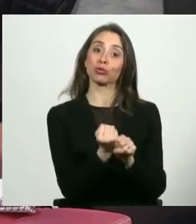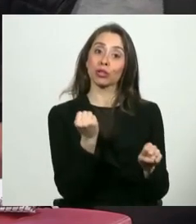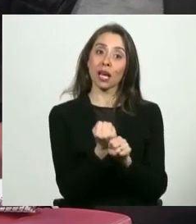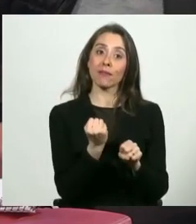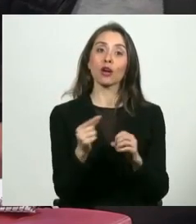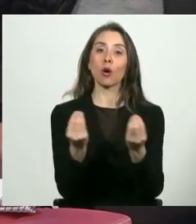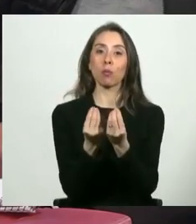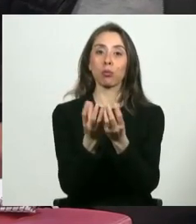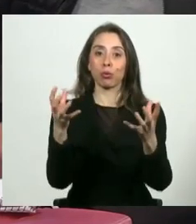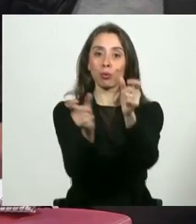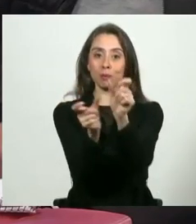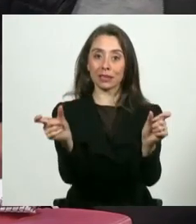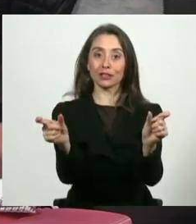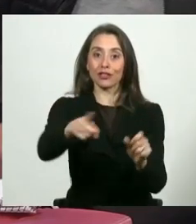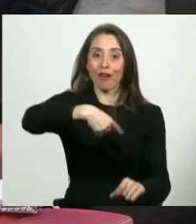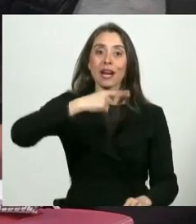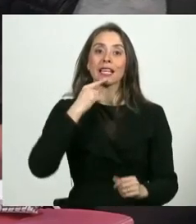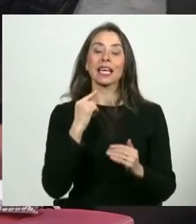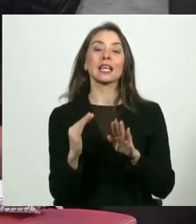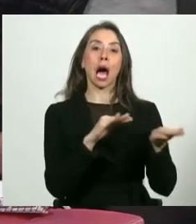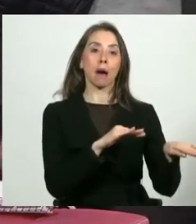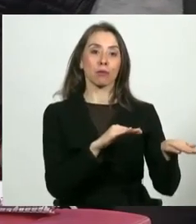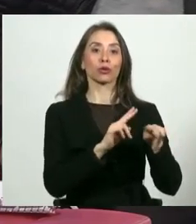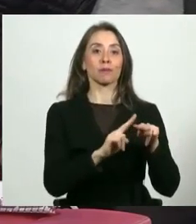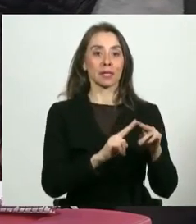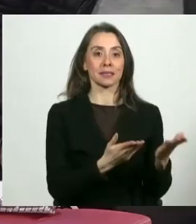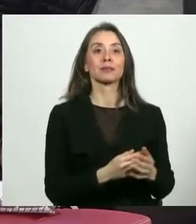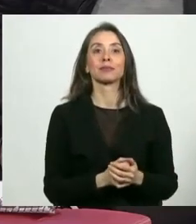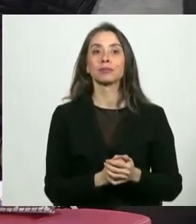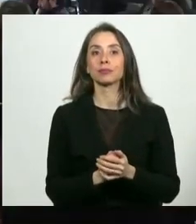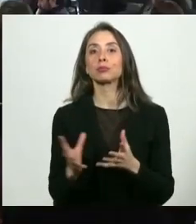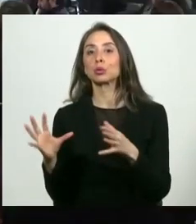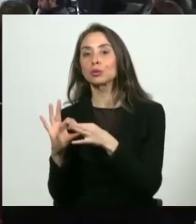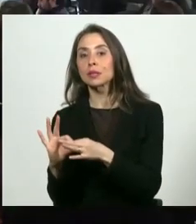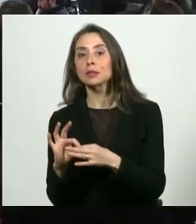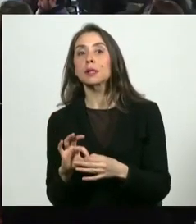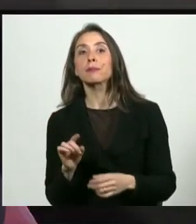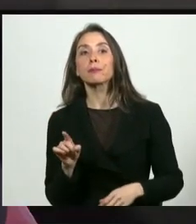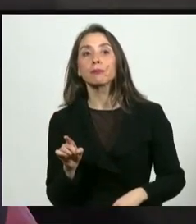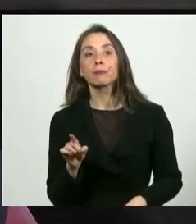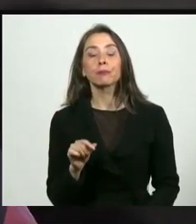aquí habemos hartos que quisiéramos apoyar en el desarrollo de eso. Gracias. Marina.